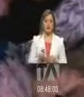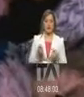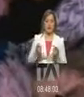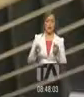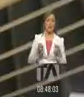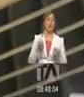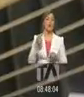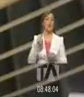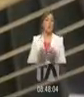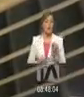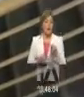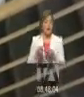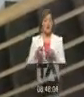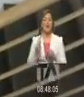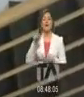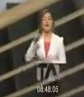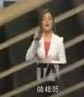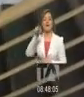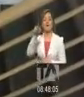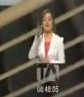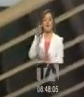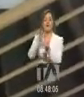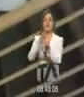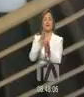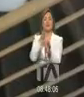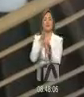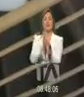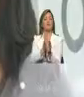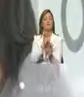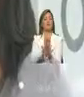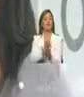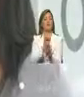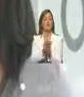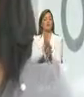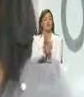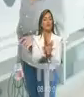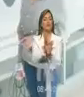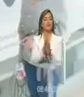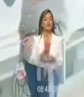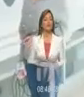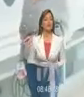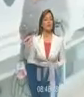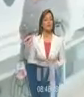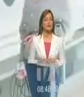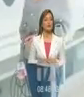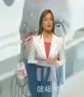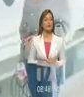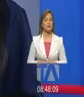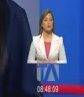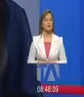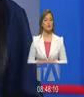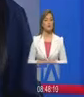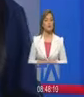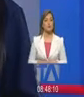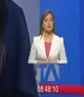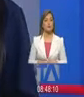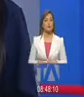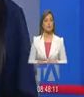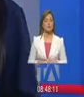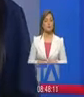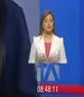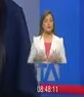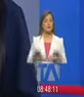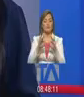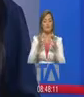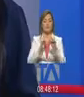fuera de su control, debe de inmediato acudir a un especialista. En Quito, Stephanie Paz, 24 horas.